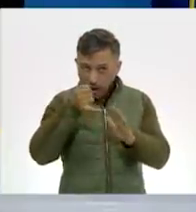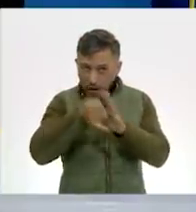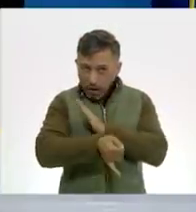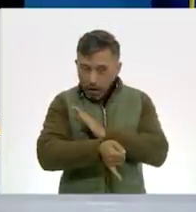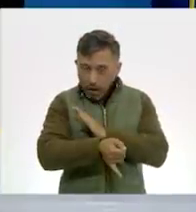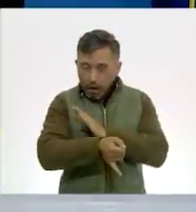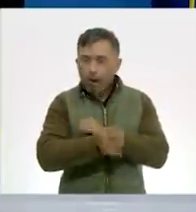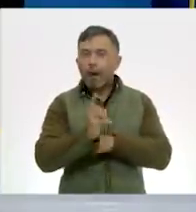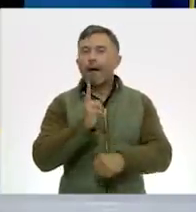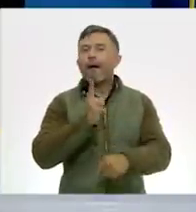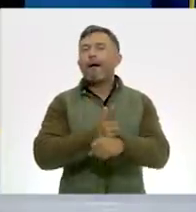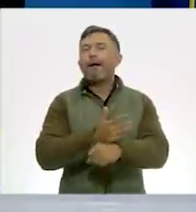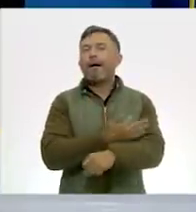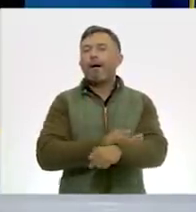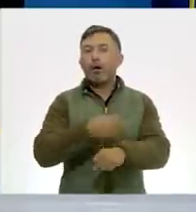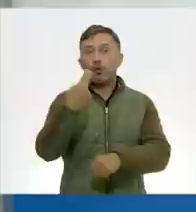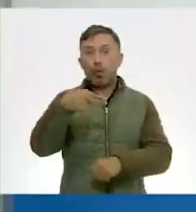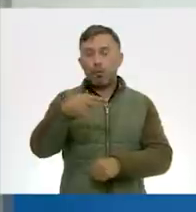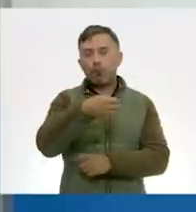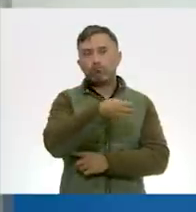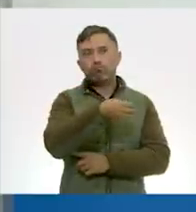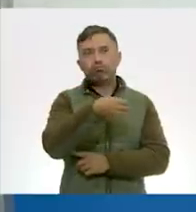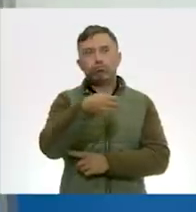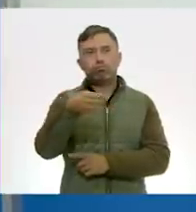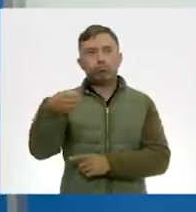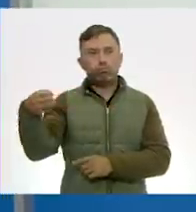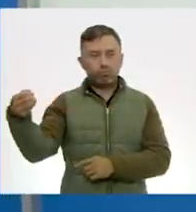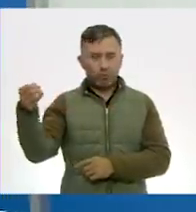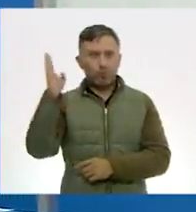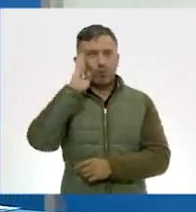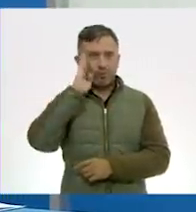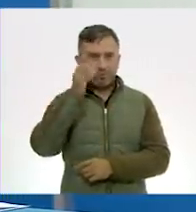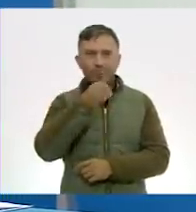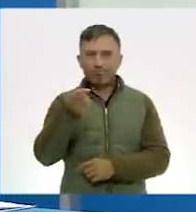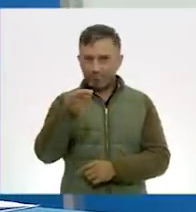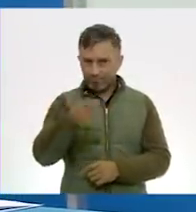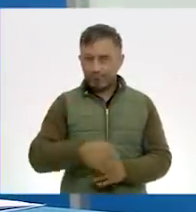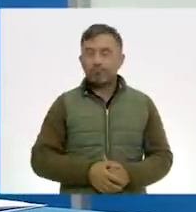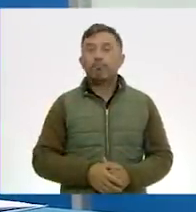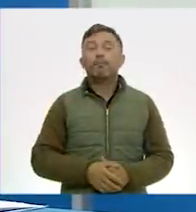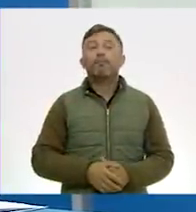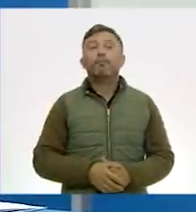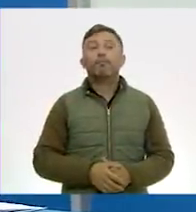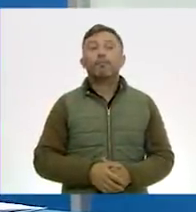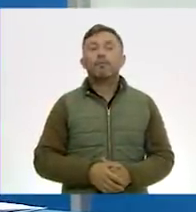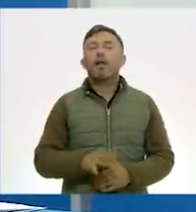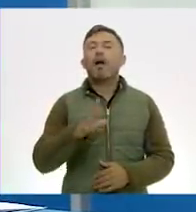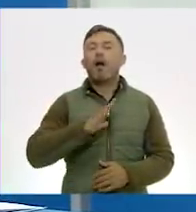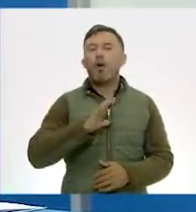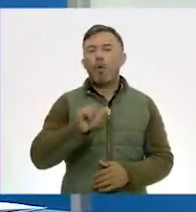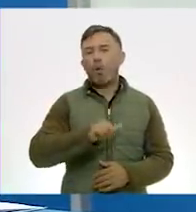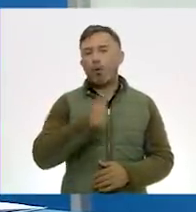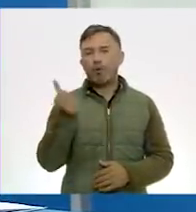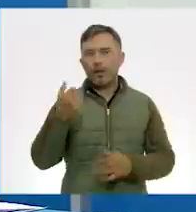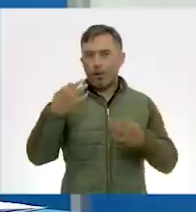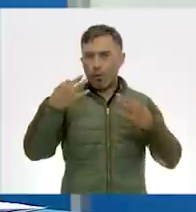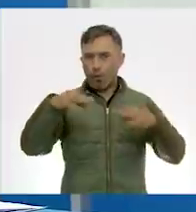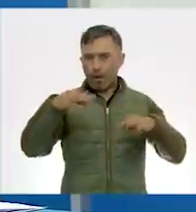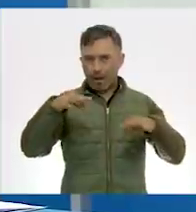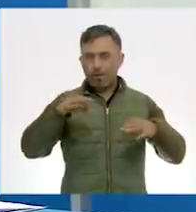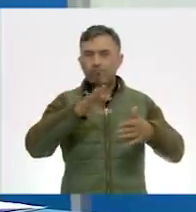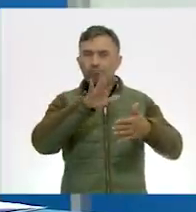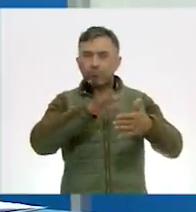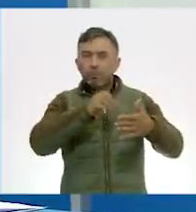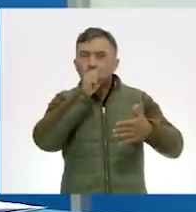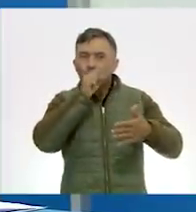cuál es su nombre completo. Completito. Y aquí así lo es. tenemos. Tenemos también otras hojitas con información